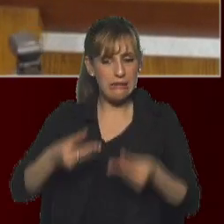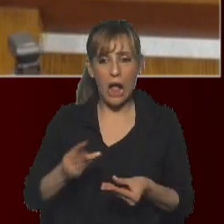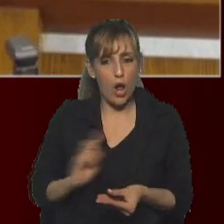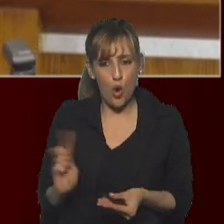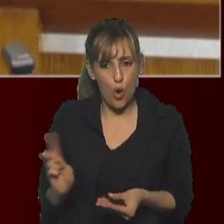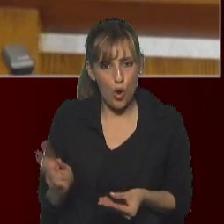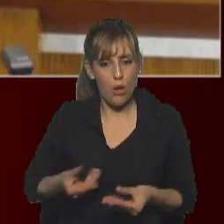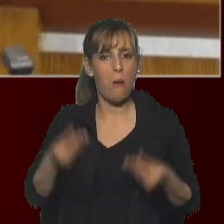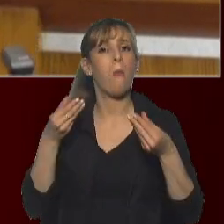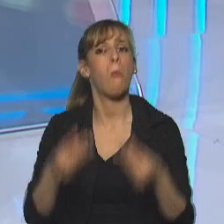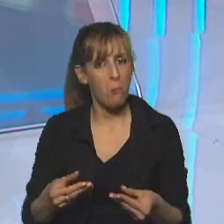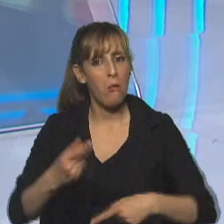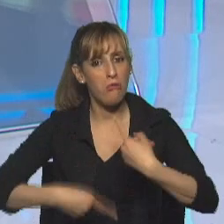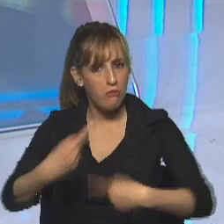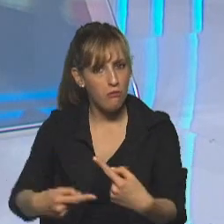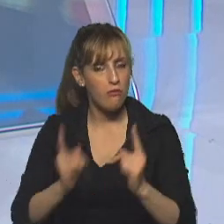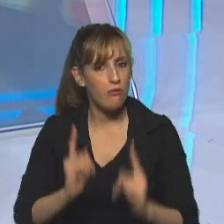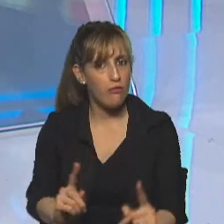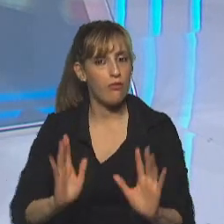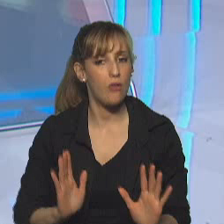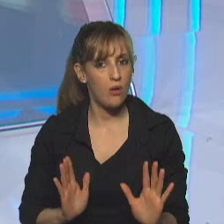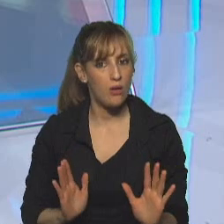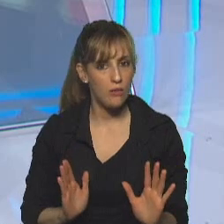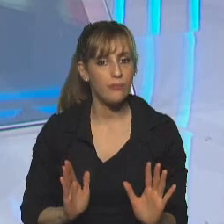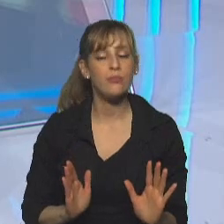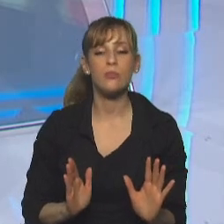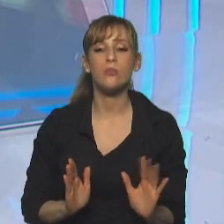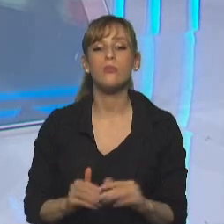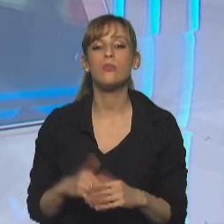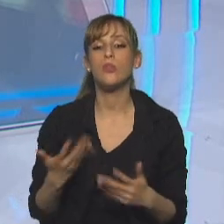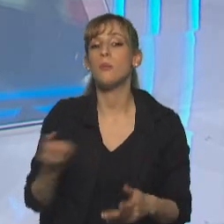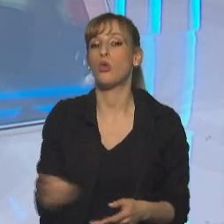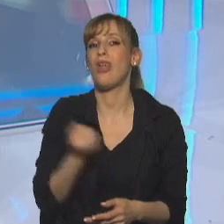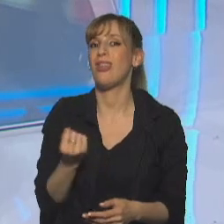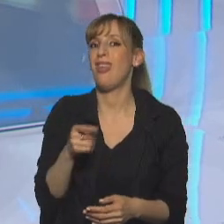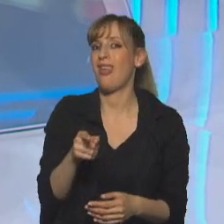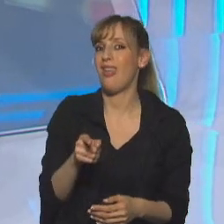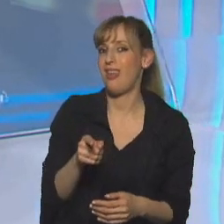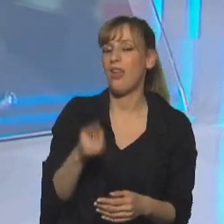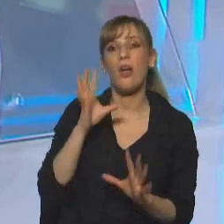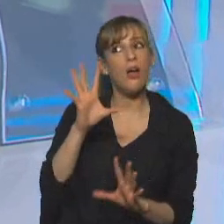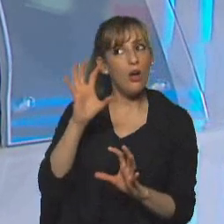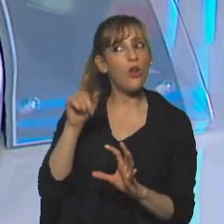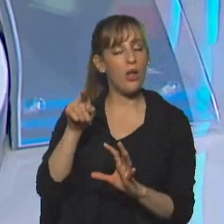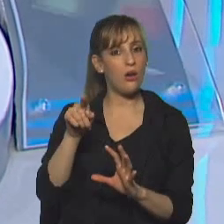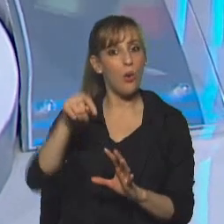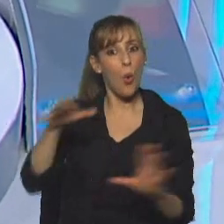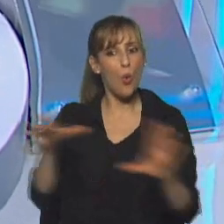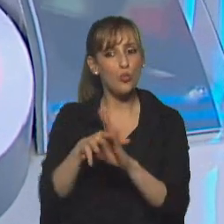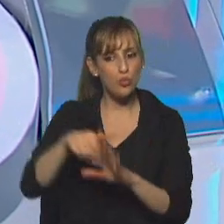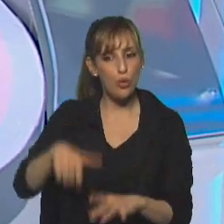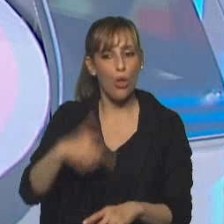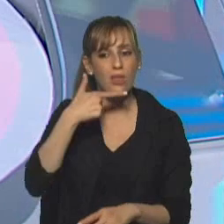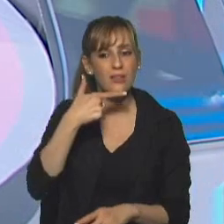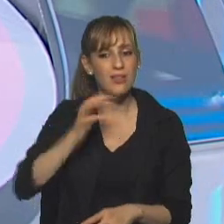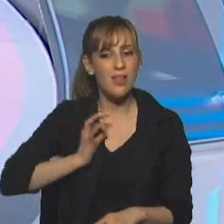muchas, gravemente la soberanía de nuestro país, ¿no? Es importante recordar esto hoy día, que se están cumpliendo 17 años de cuando Latinoamérica